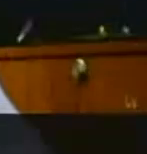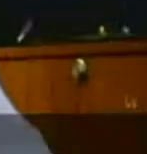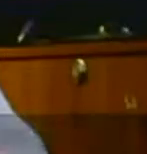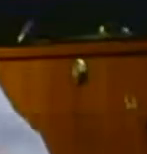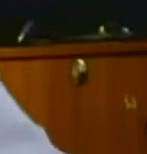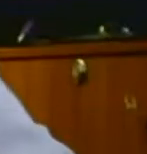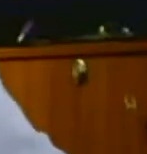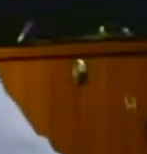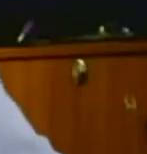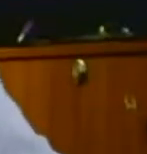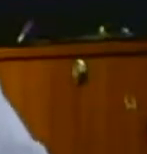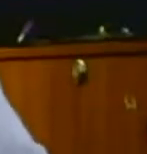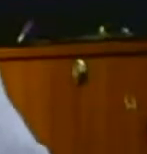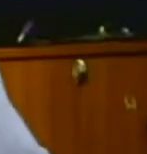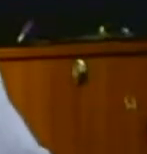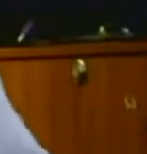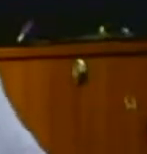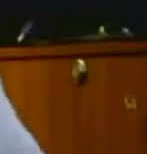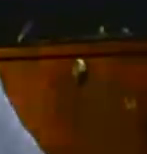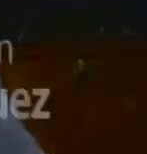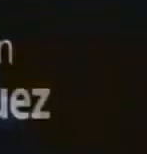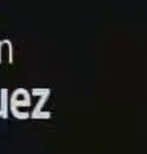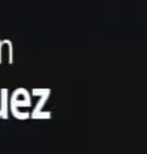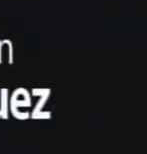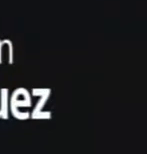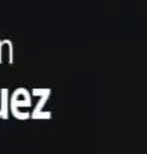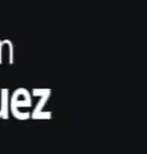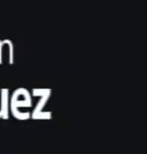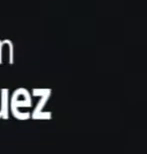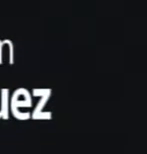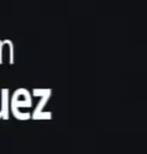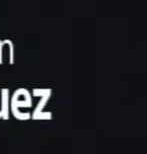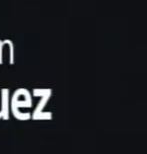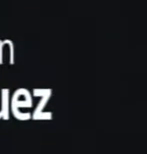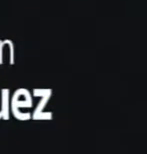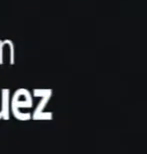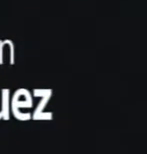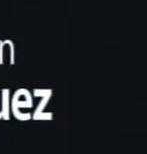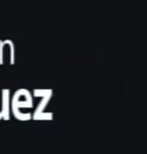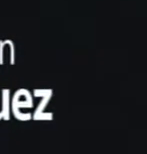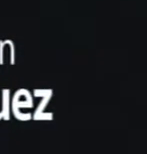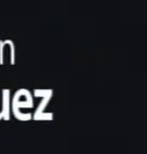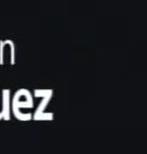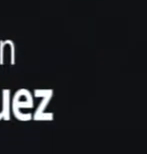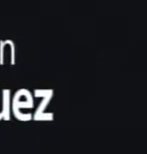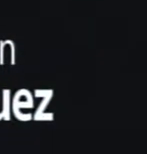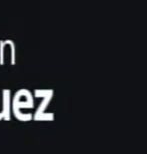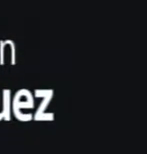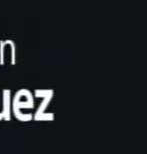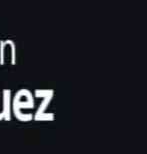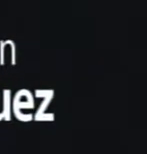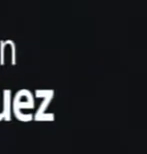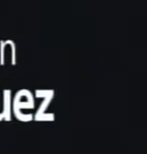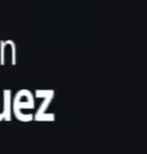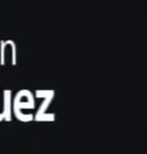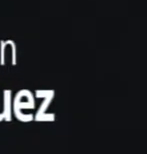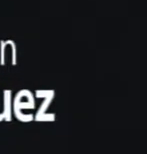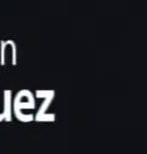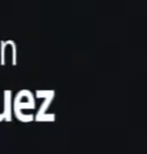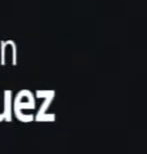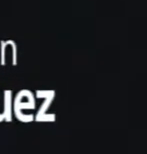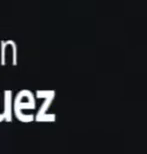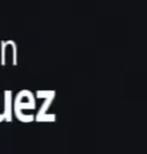Perdí la sensibilidad desde mi pecho hacia abajo. En el 2013, 438 muertos, 2.389 lesionados